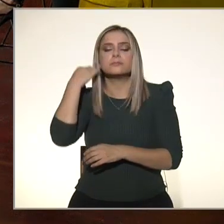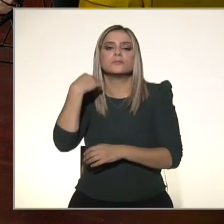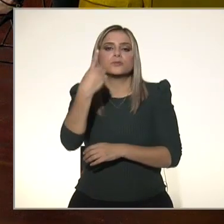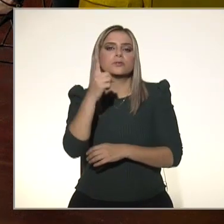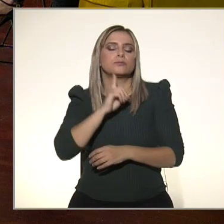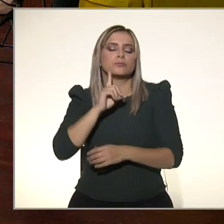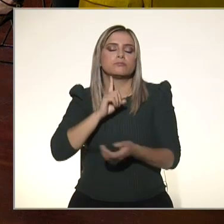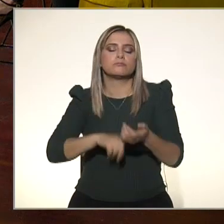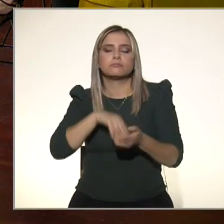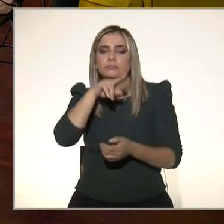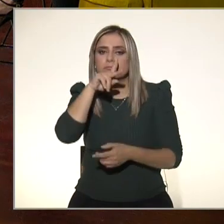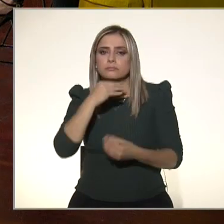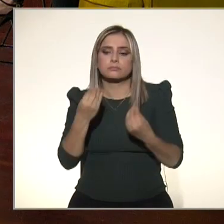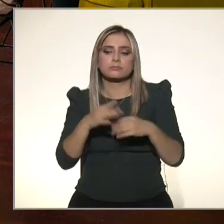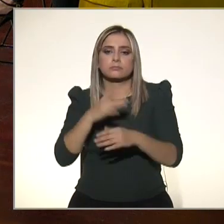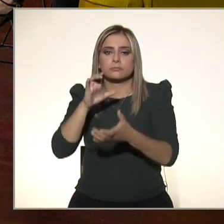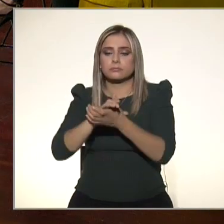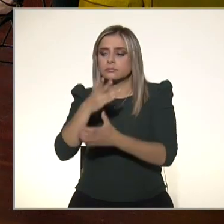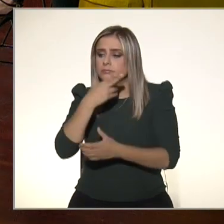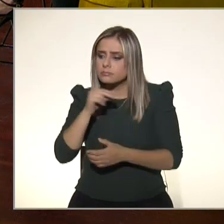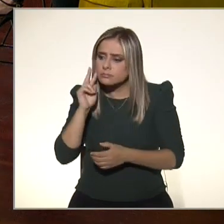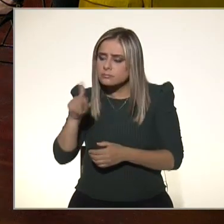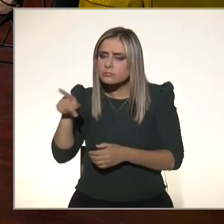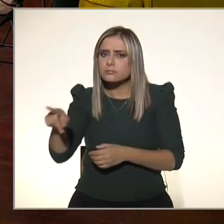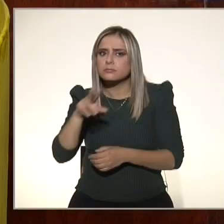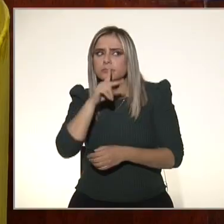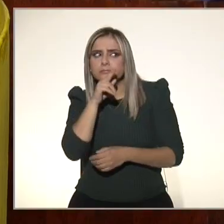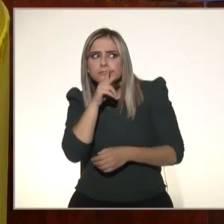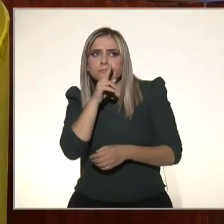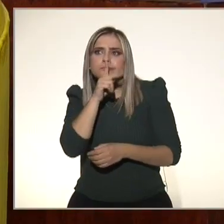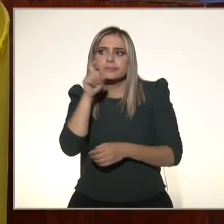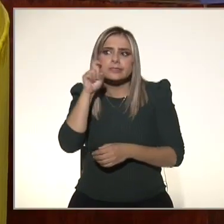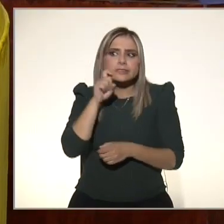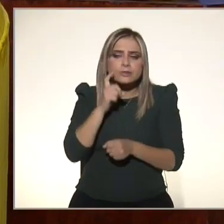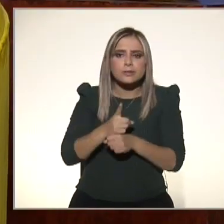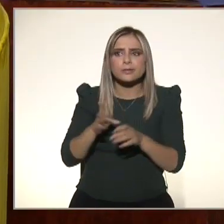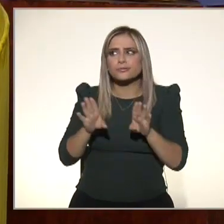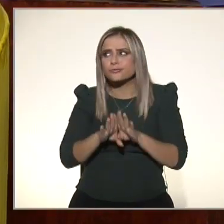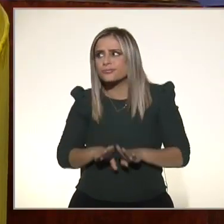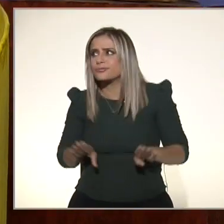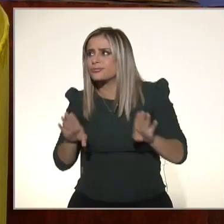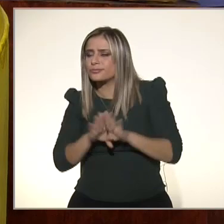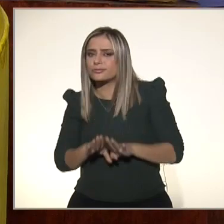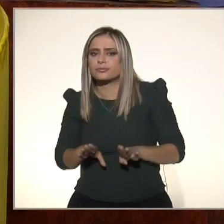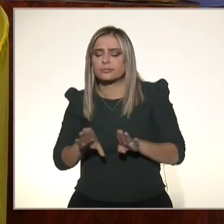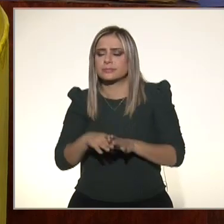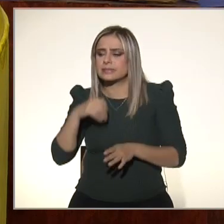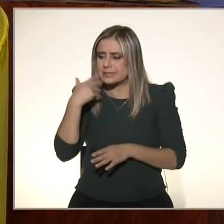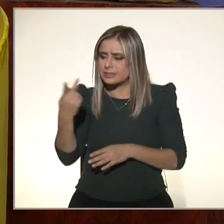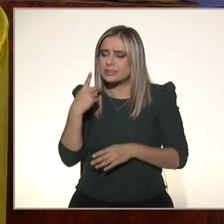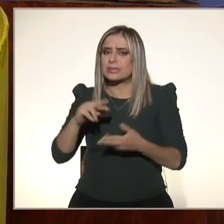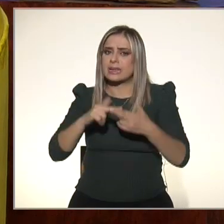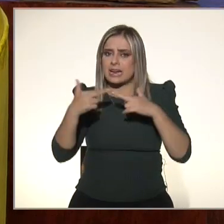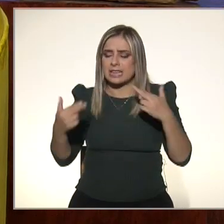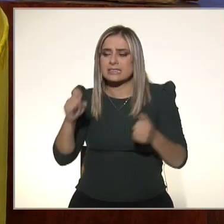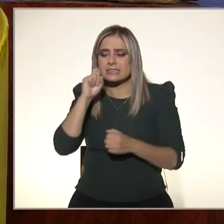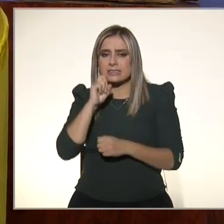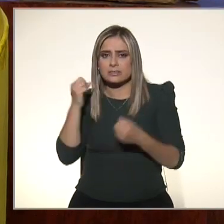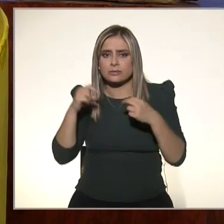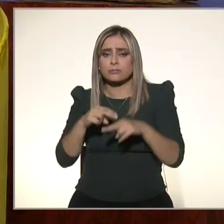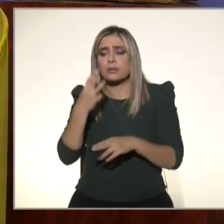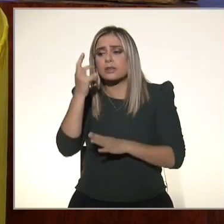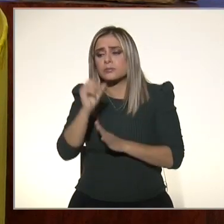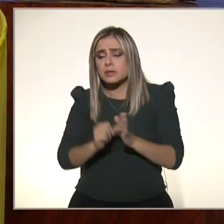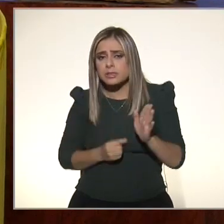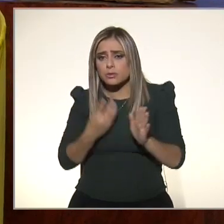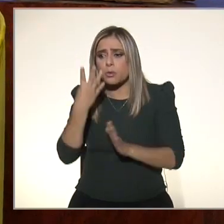que está muy preocupada, pues su esposo está exageradamente preocupado por su sexualidad. Dice que llegan a tener relaciones cada 3 o 4 meses.